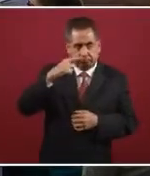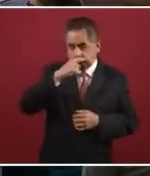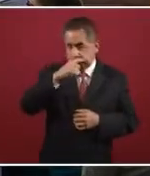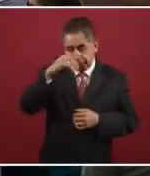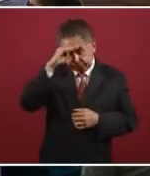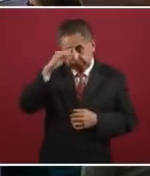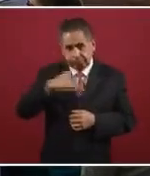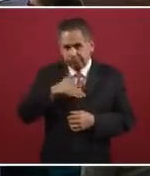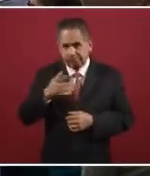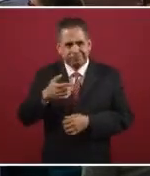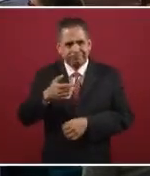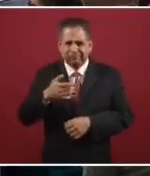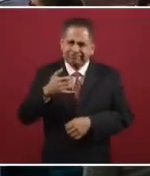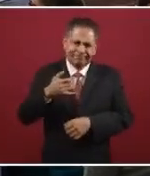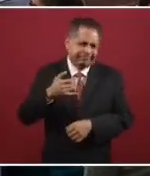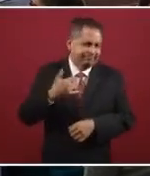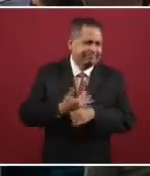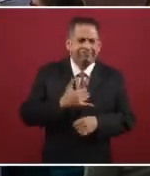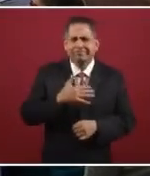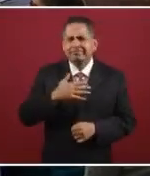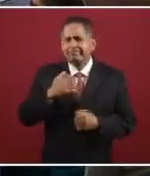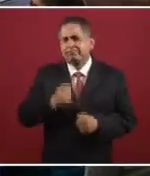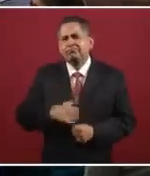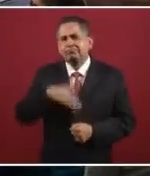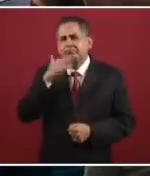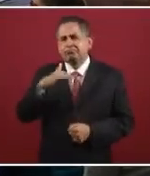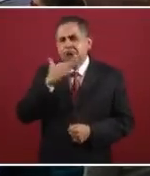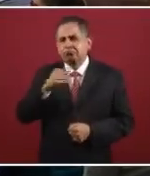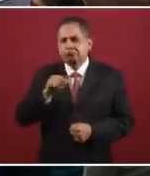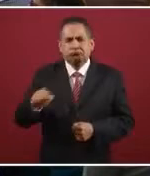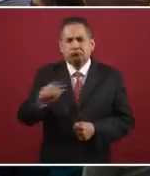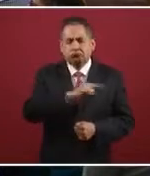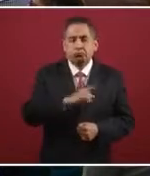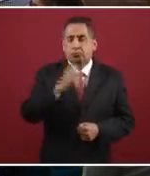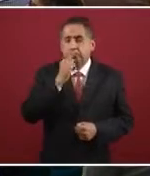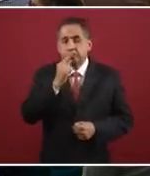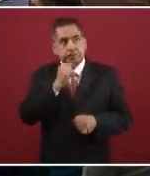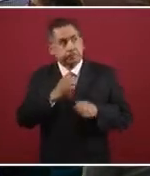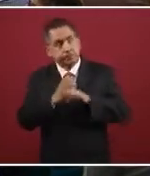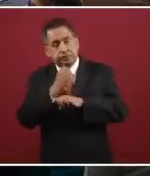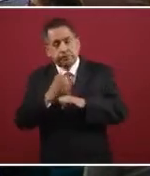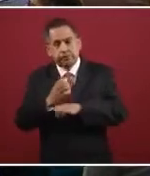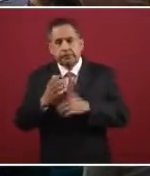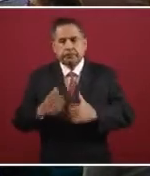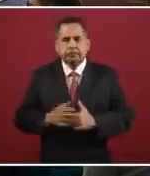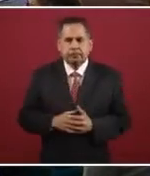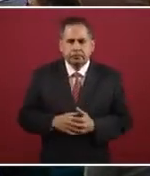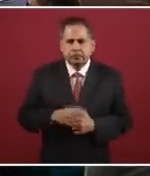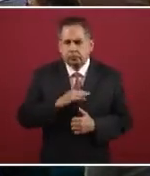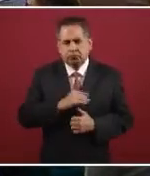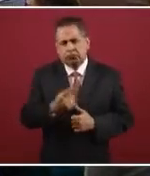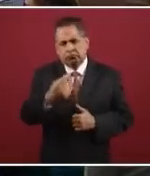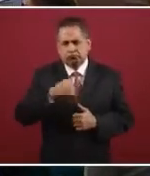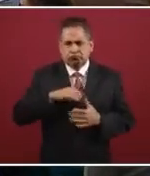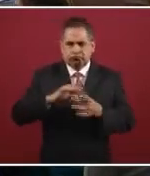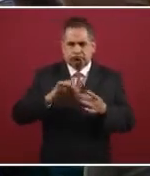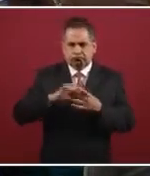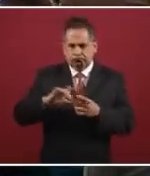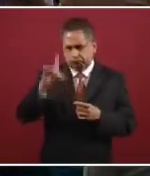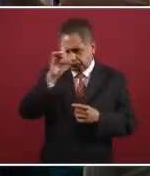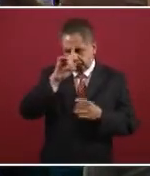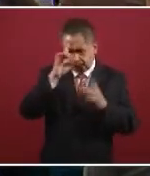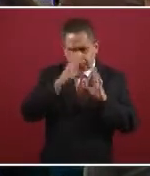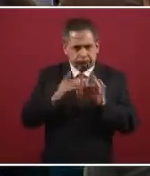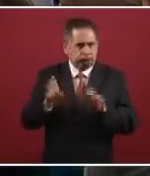policías son extremadamente corruptas, sobre todo las policías estatales. Si nos pudiera también hacer un comentario acerca de